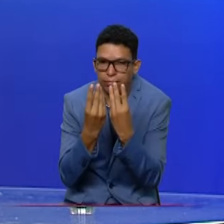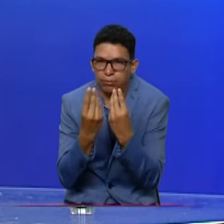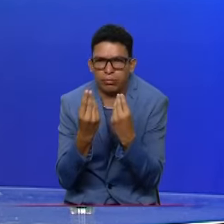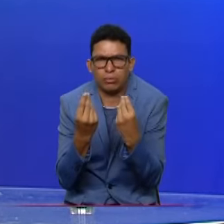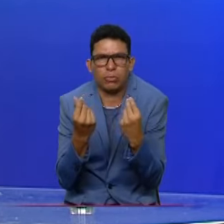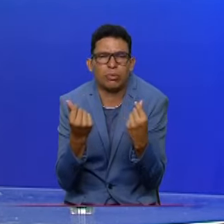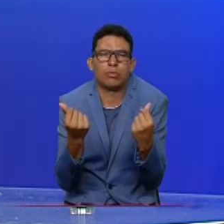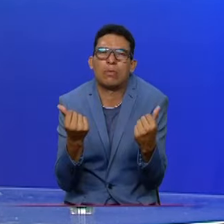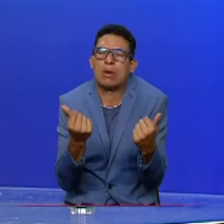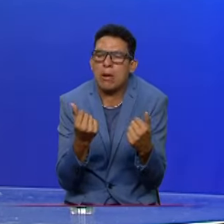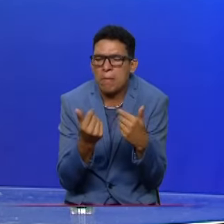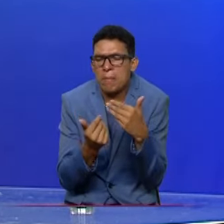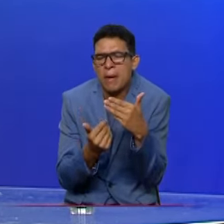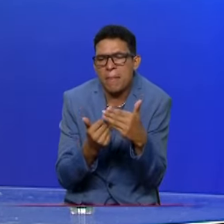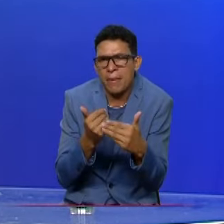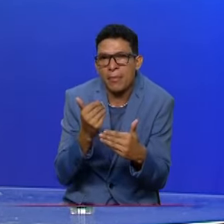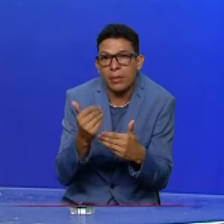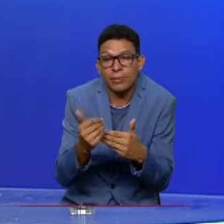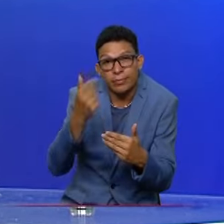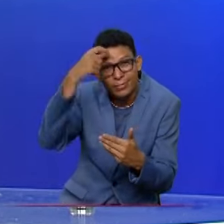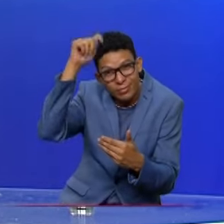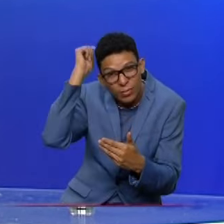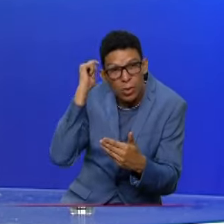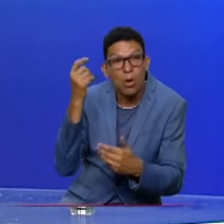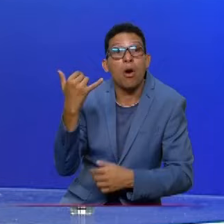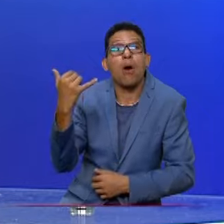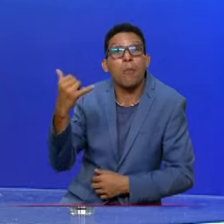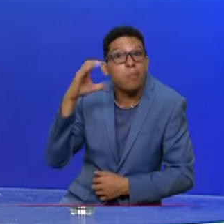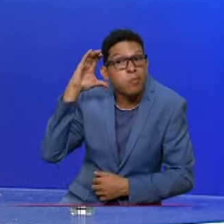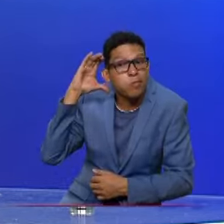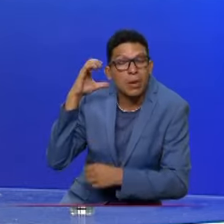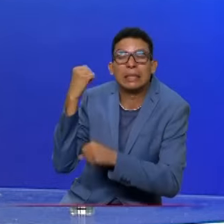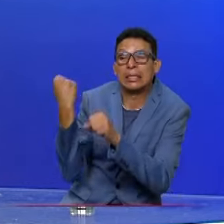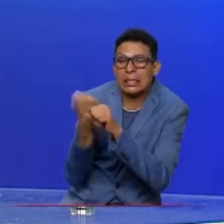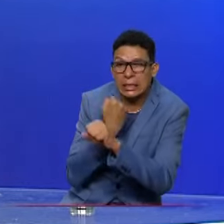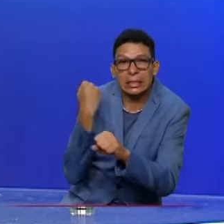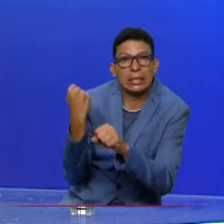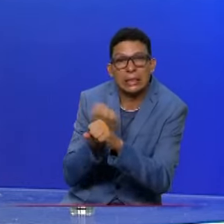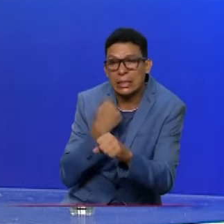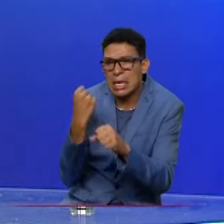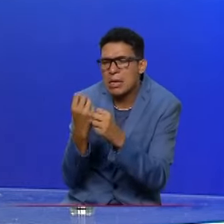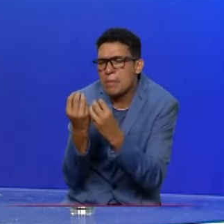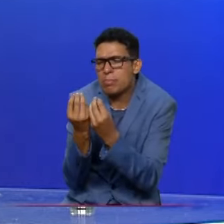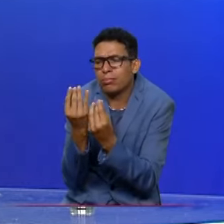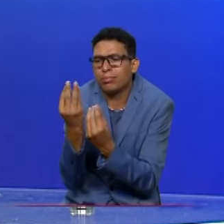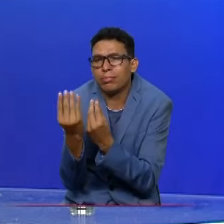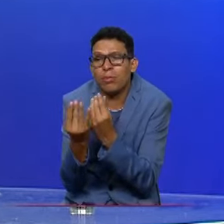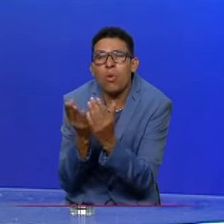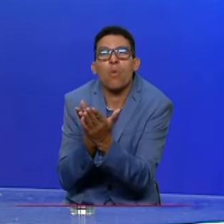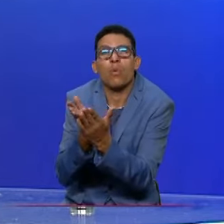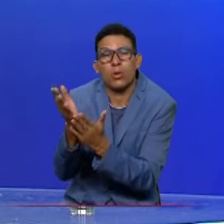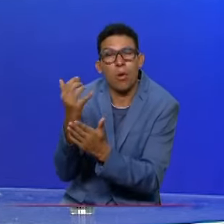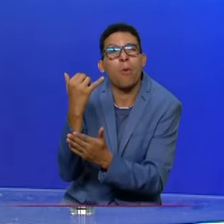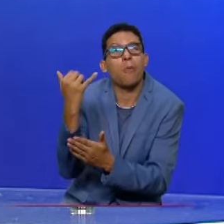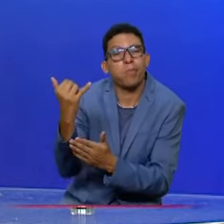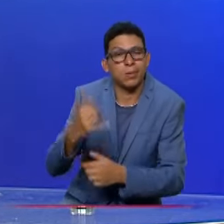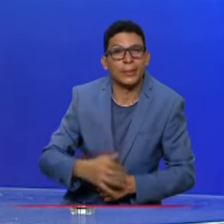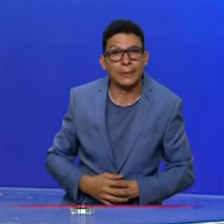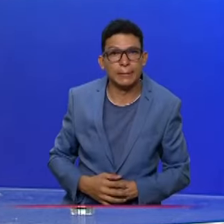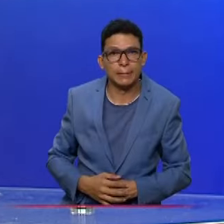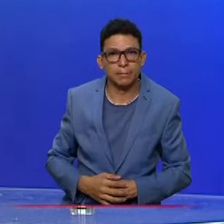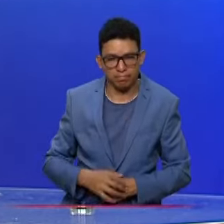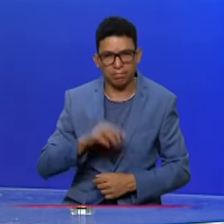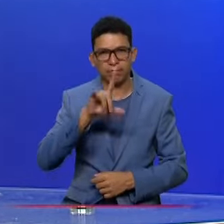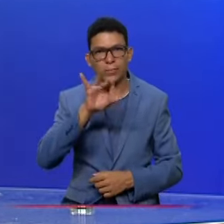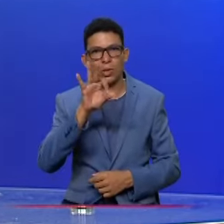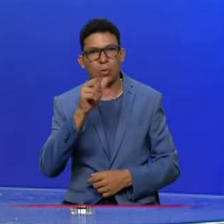los bomberos y los organismos de gestión del riesgo siguen trabajando para liquidar los puntos críticos en la zona de Venteaderos. Luisa Solís,